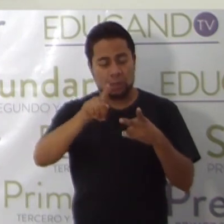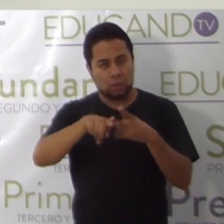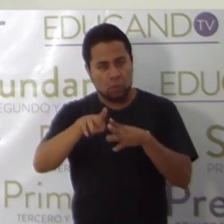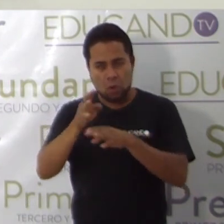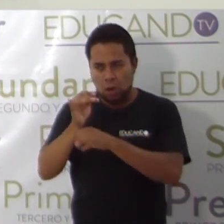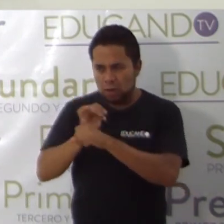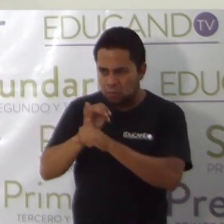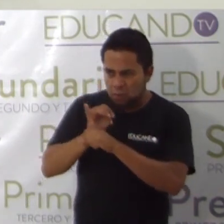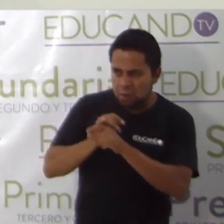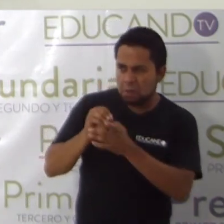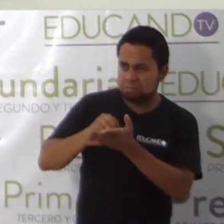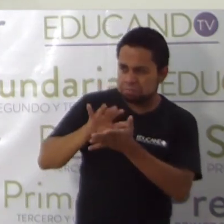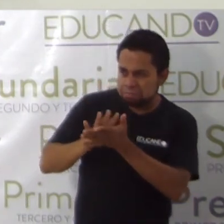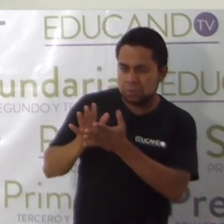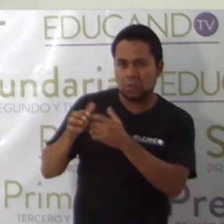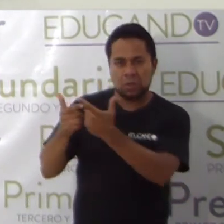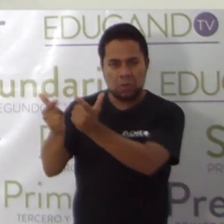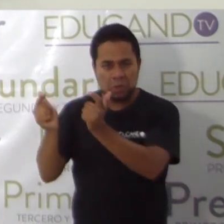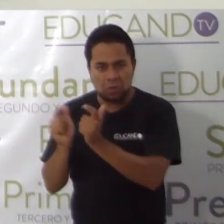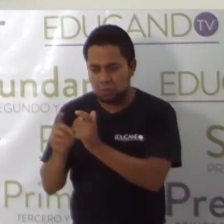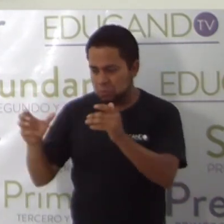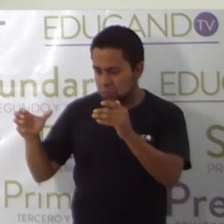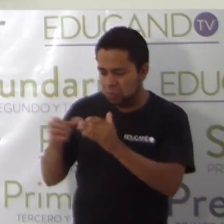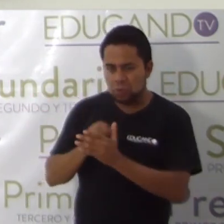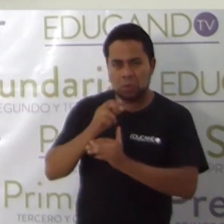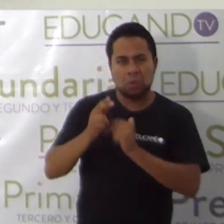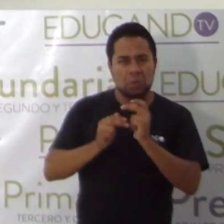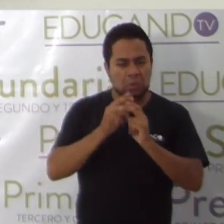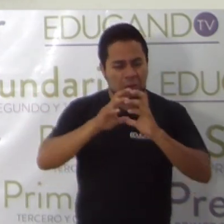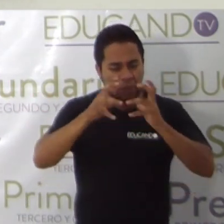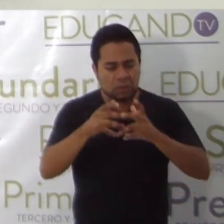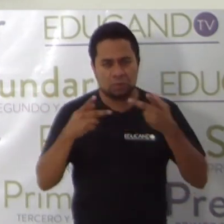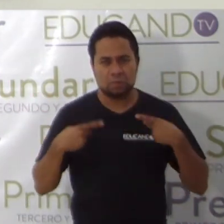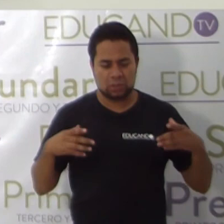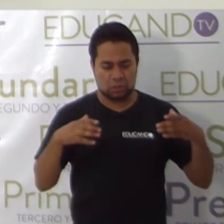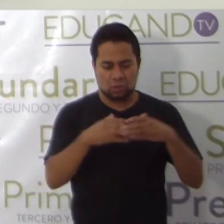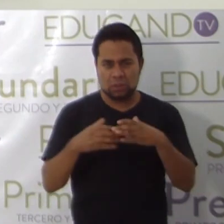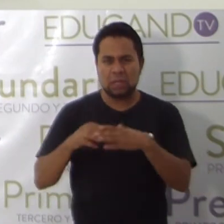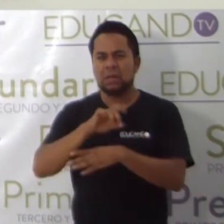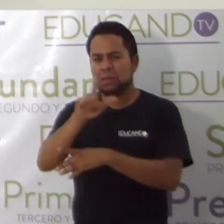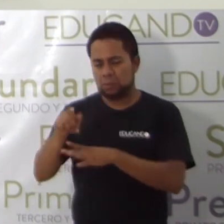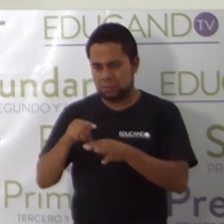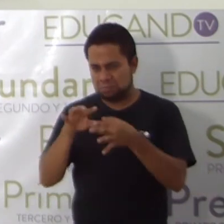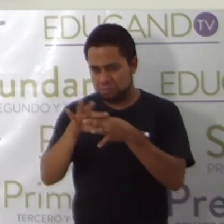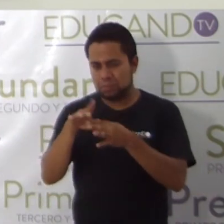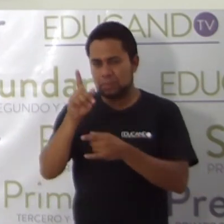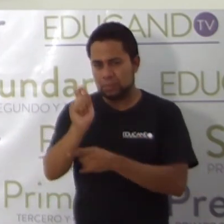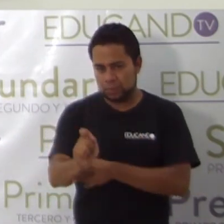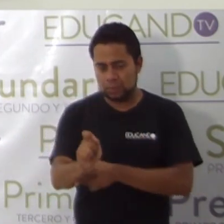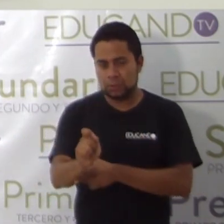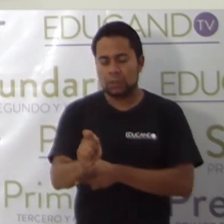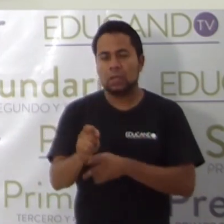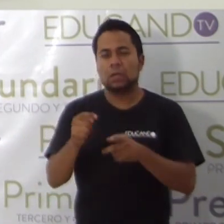de una muestra de un universo, ¿sí? Luego vamos a entender estos conceptos cuando